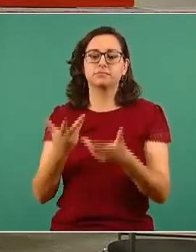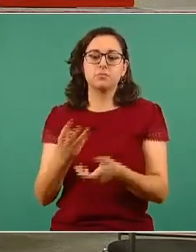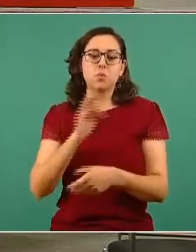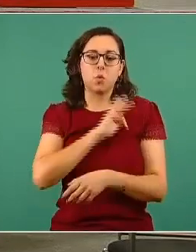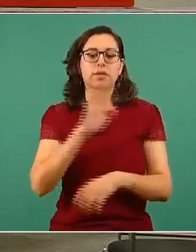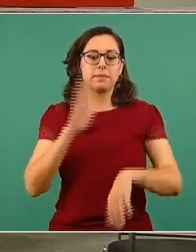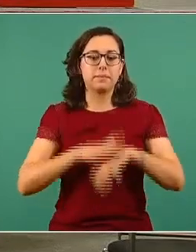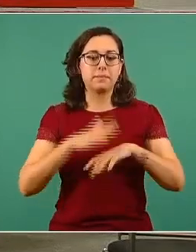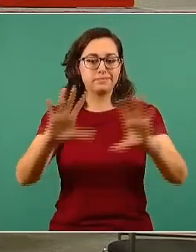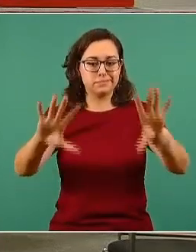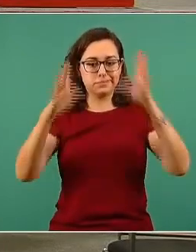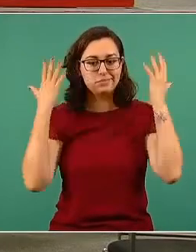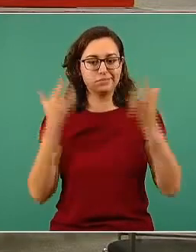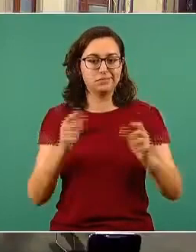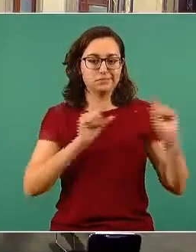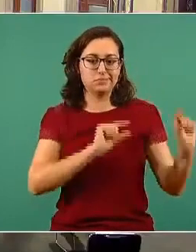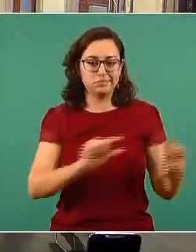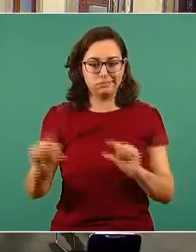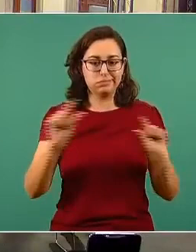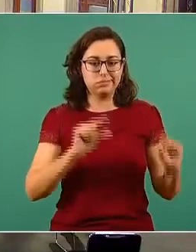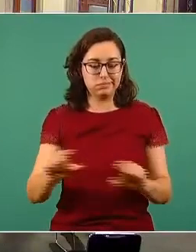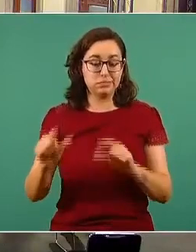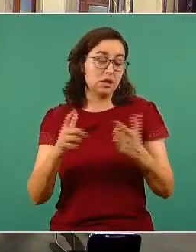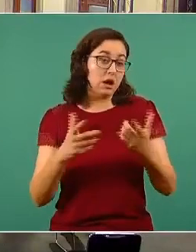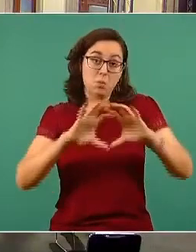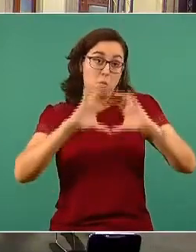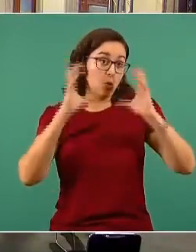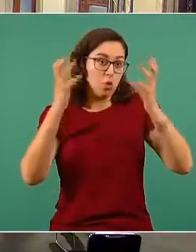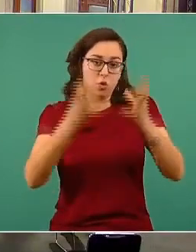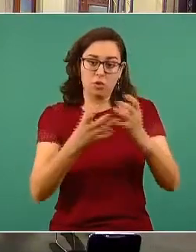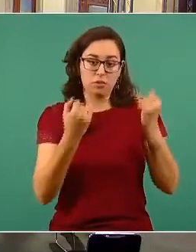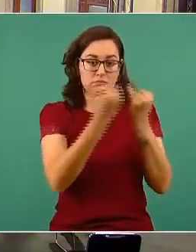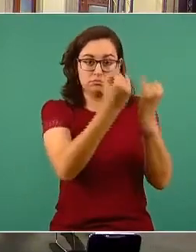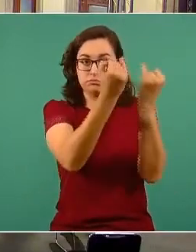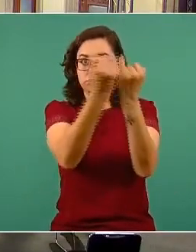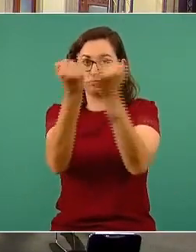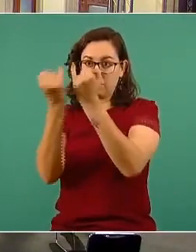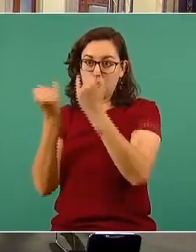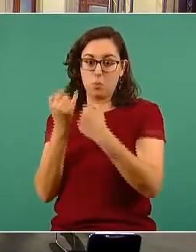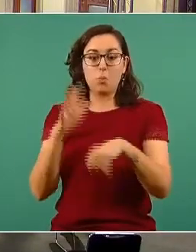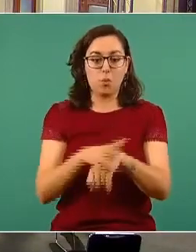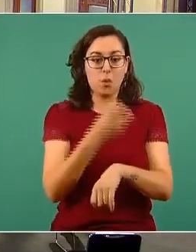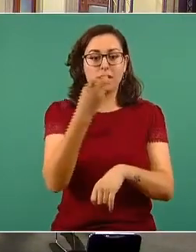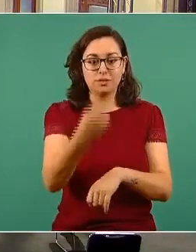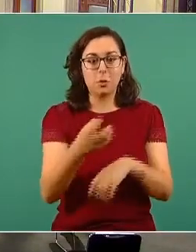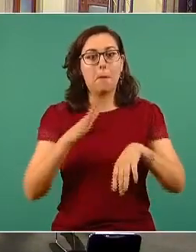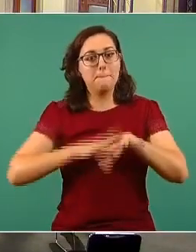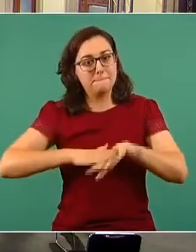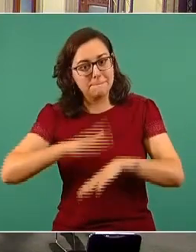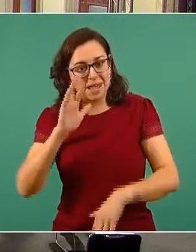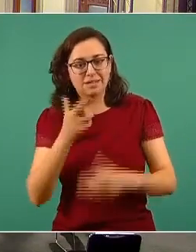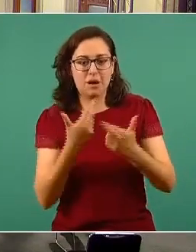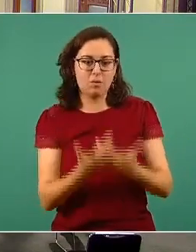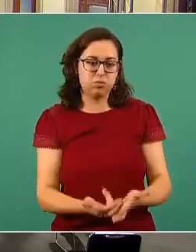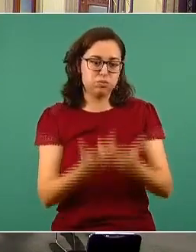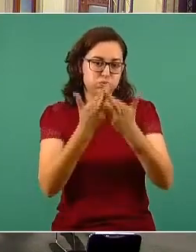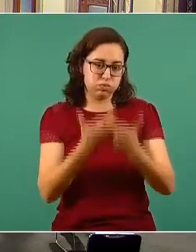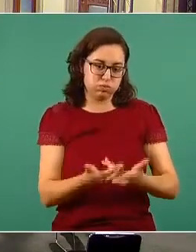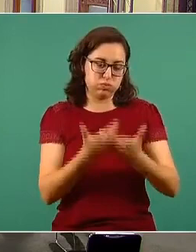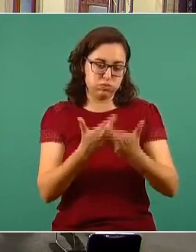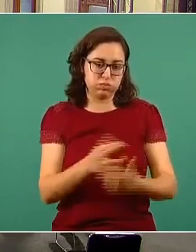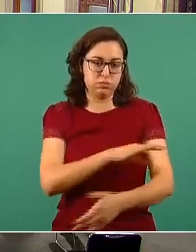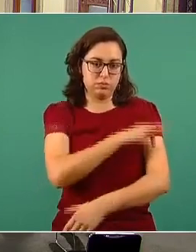más rápido. Esto ha estado pasando en el mundo en general y eso es lo que explica que cada vez tenemos abastecimientos más